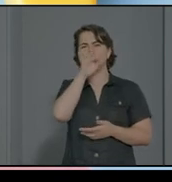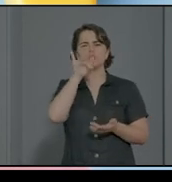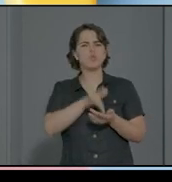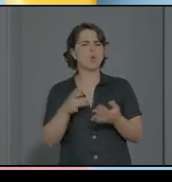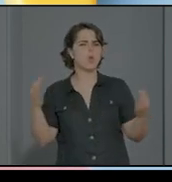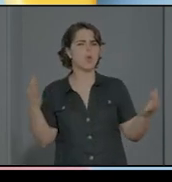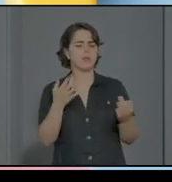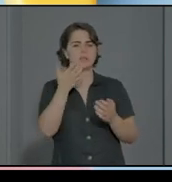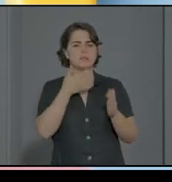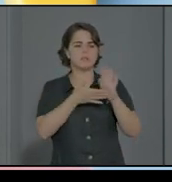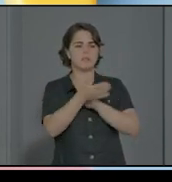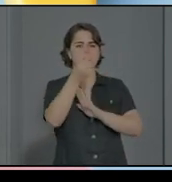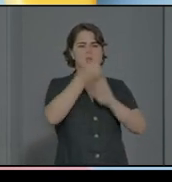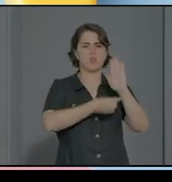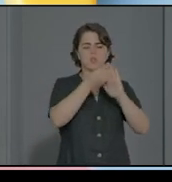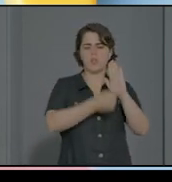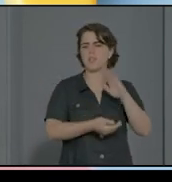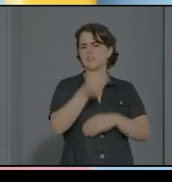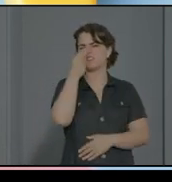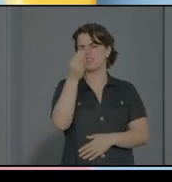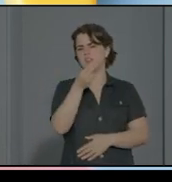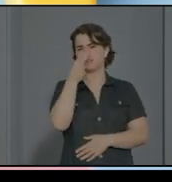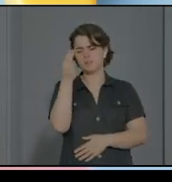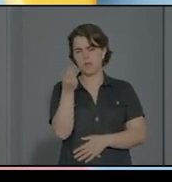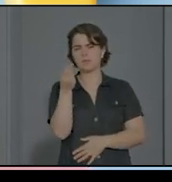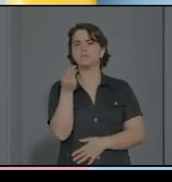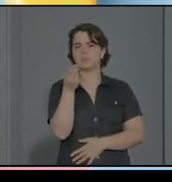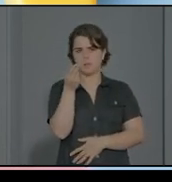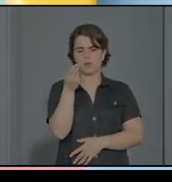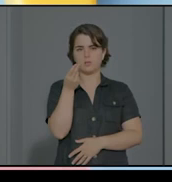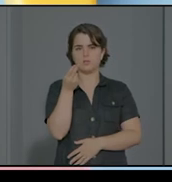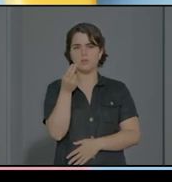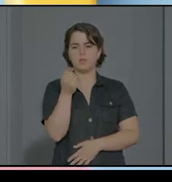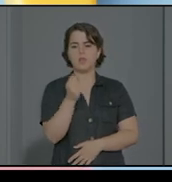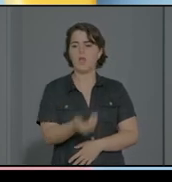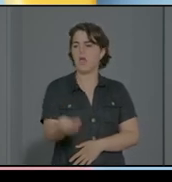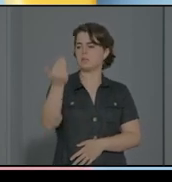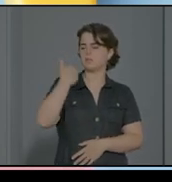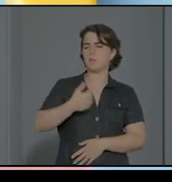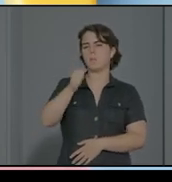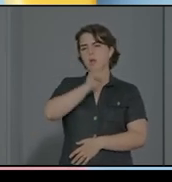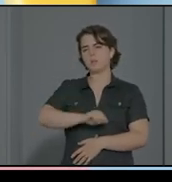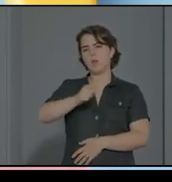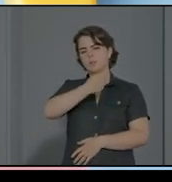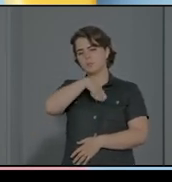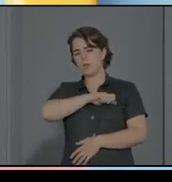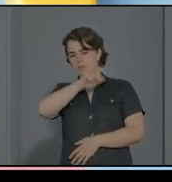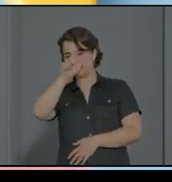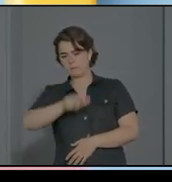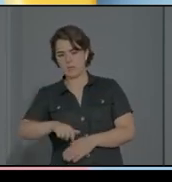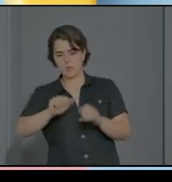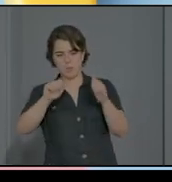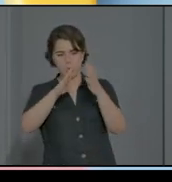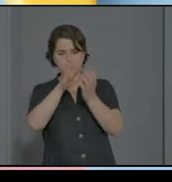sido especialmente interesante, especialmente en los años pasados, en España, en Italia y en muchos más países del mundo, casi todos